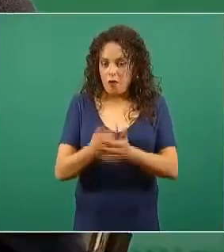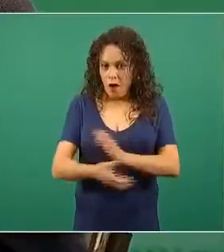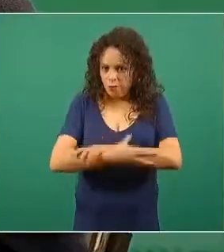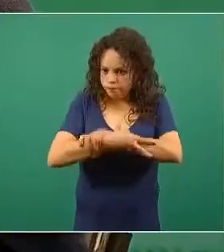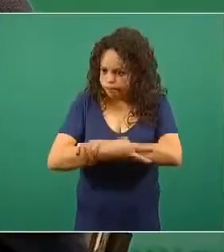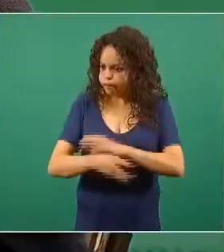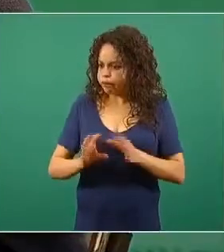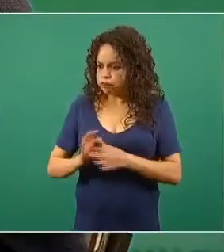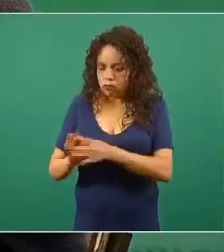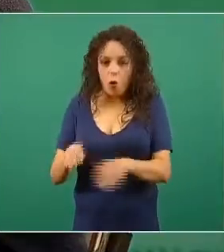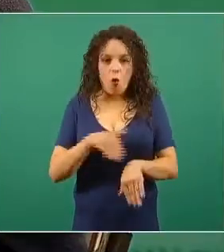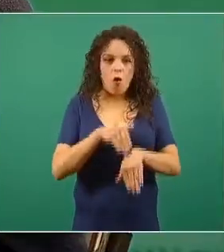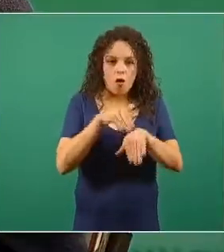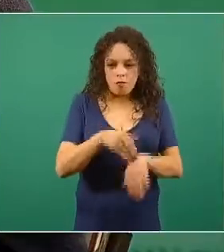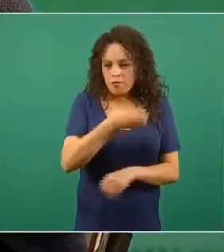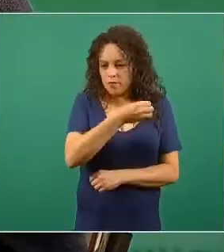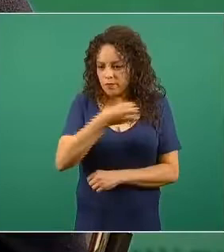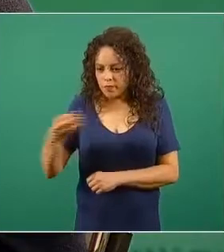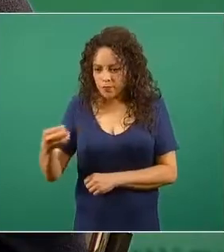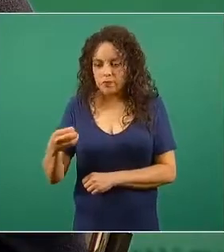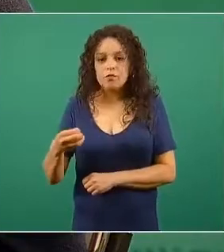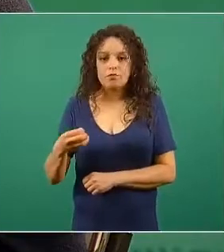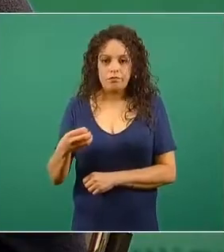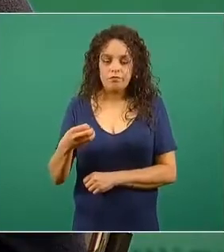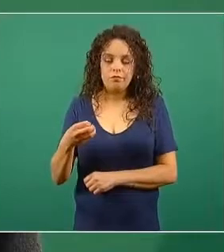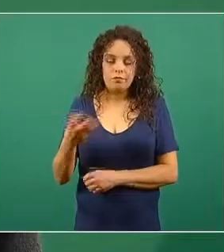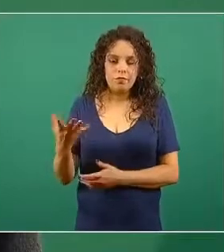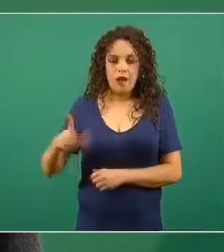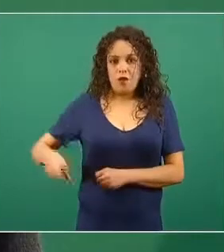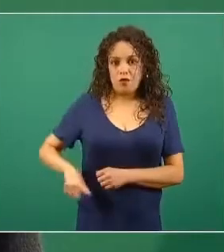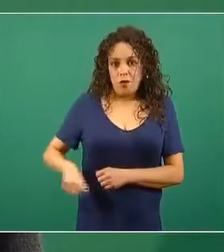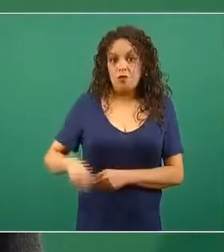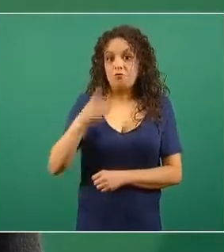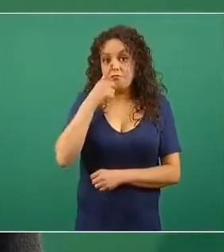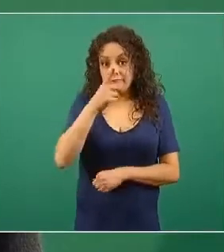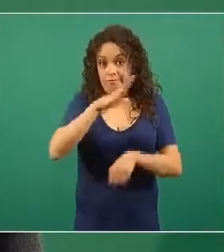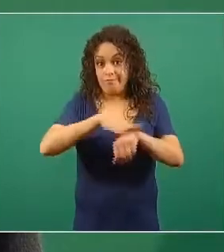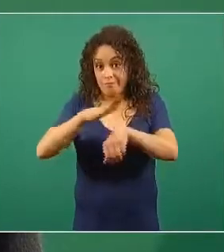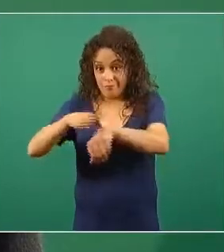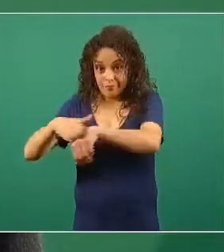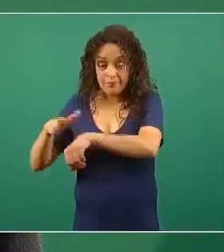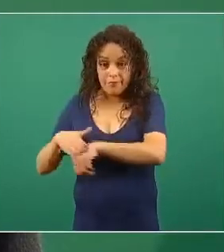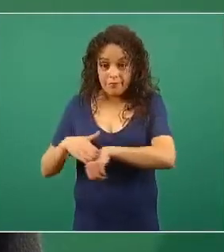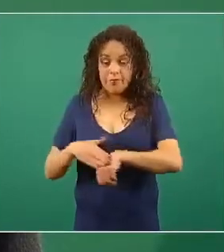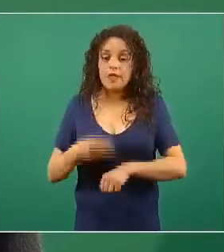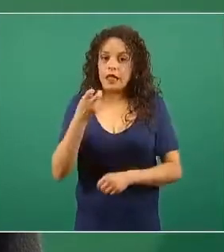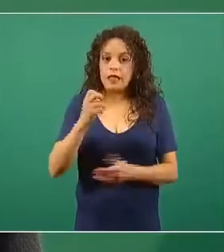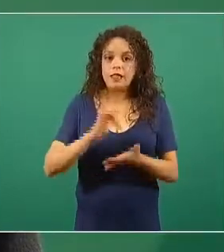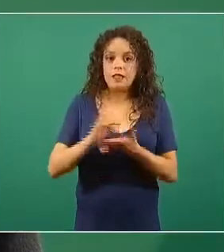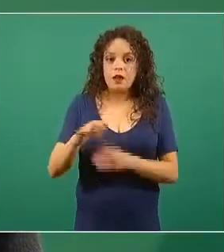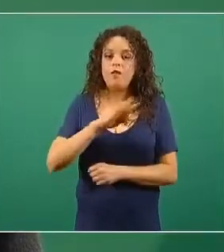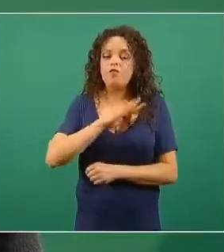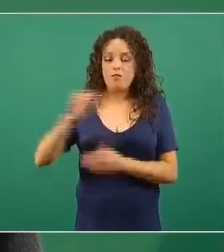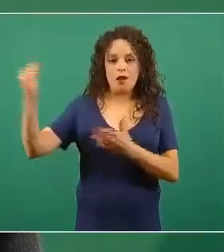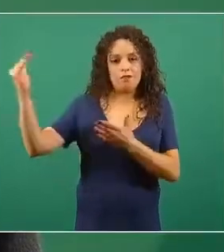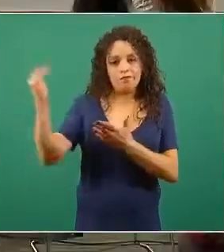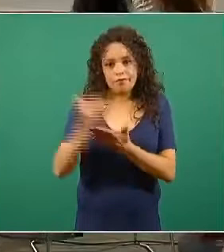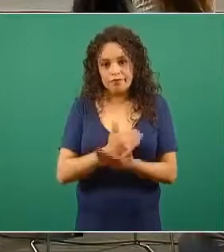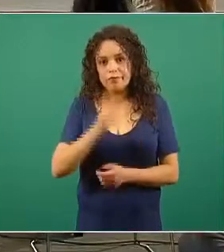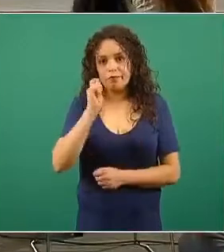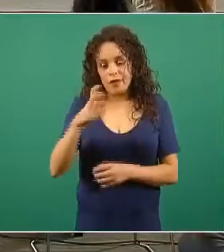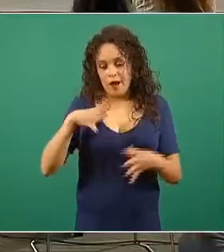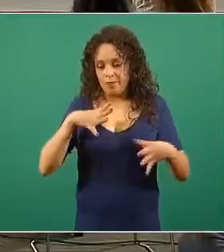siguiendo las indicaciones que los diferentes niveles del gobierno implementan, pues finalmente podemos tener disminución de